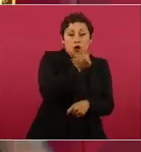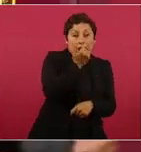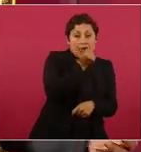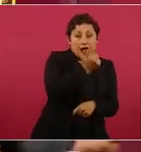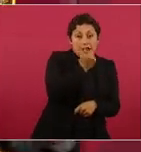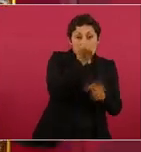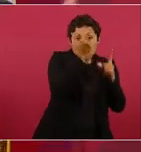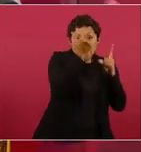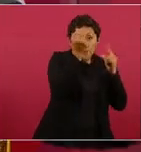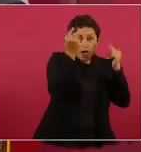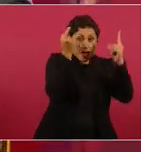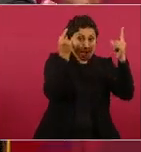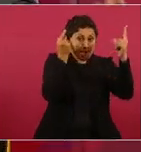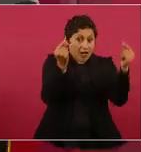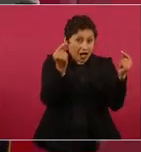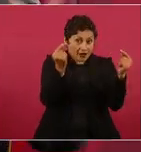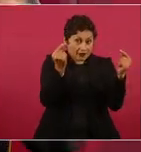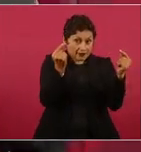viene fresco,